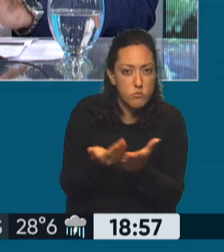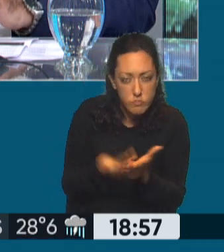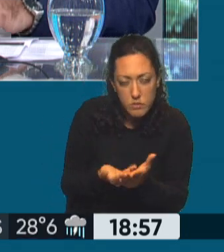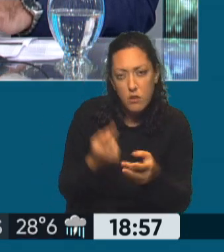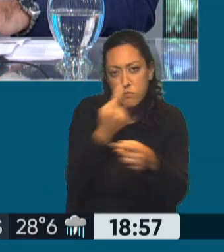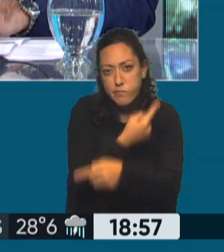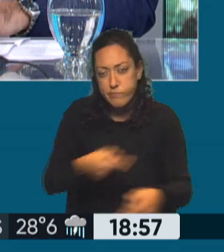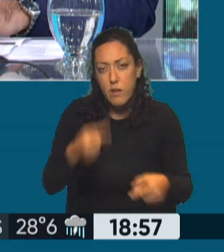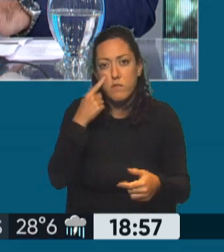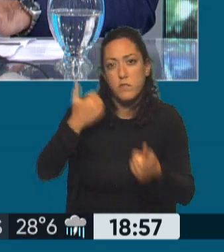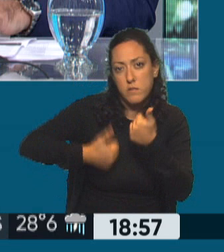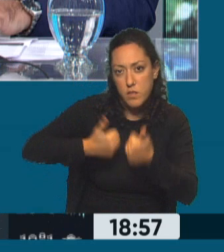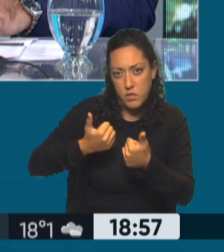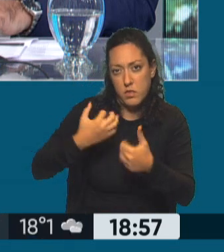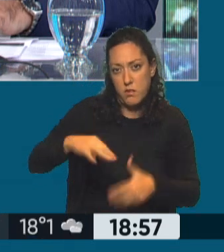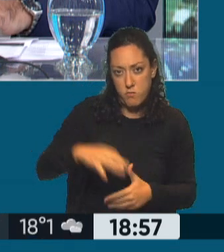segundo lugar,